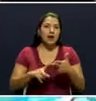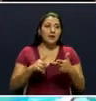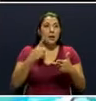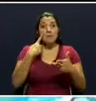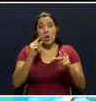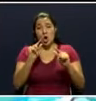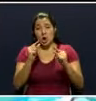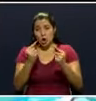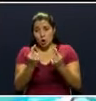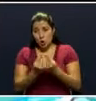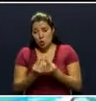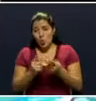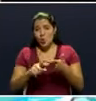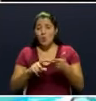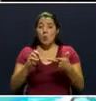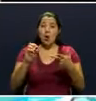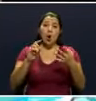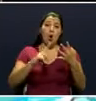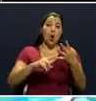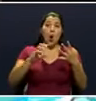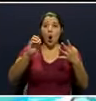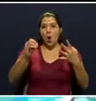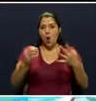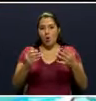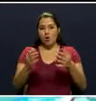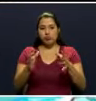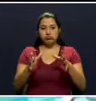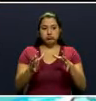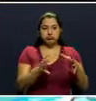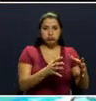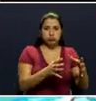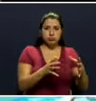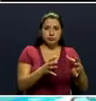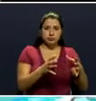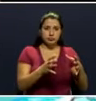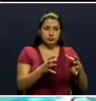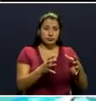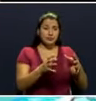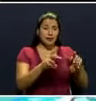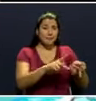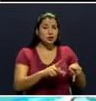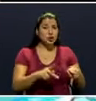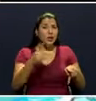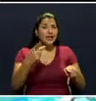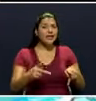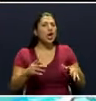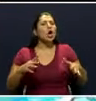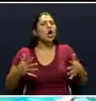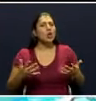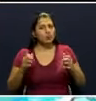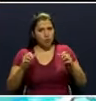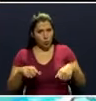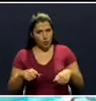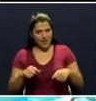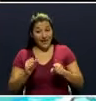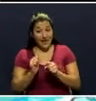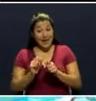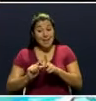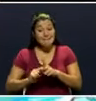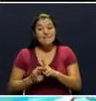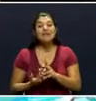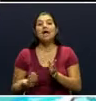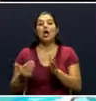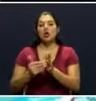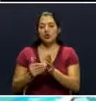etarios, separando a los mayores o a los grupos de riesgo? ¿Cómo se puede hacer este regreso a la